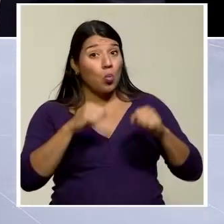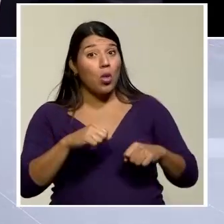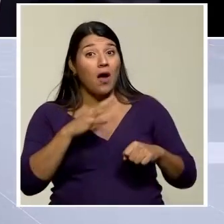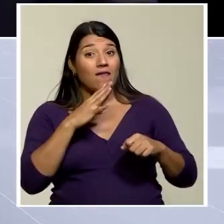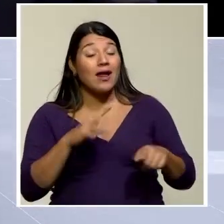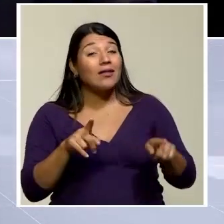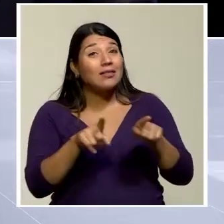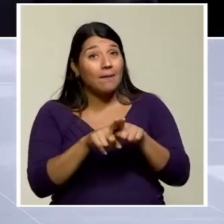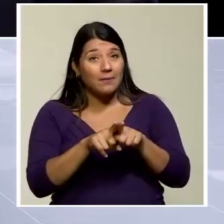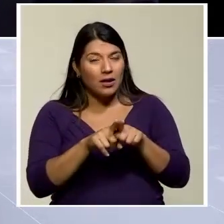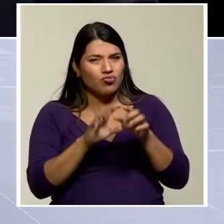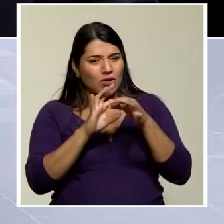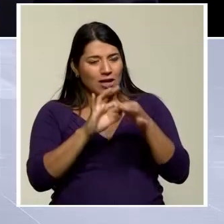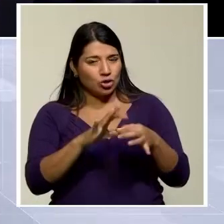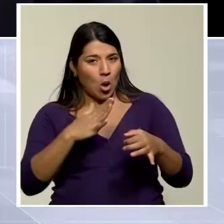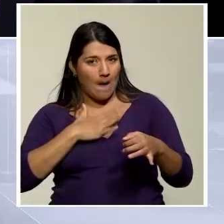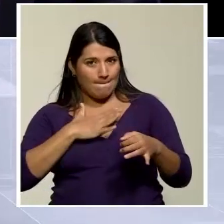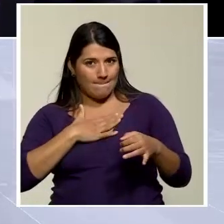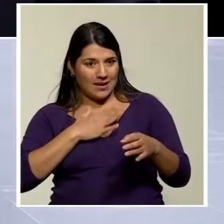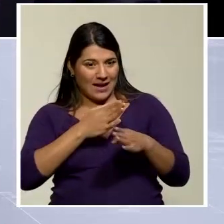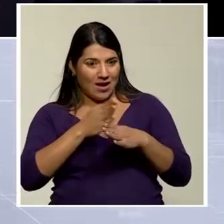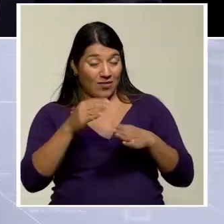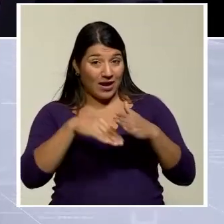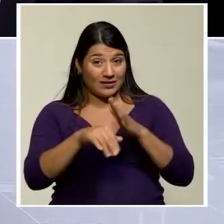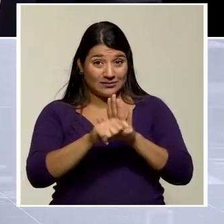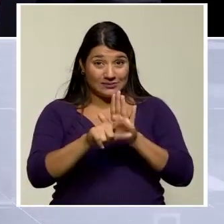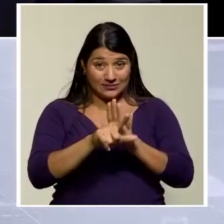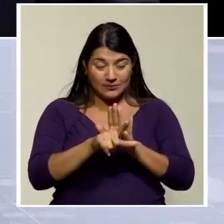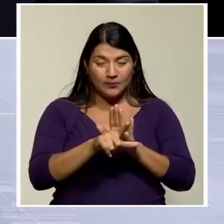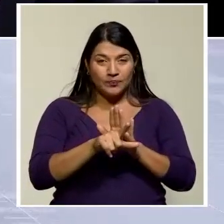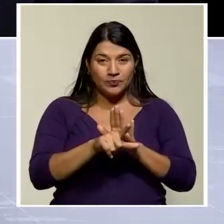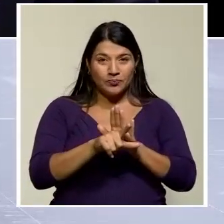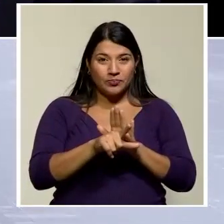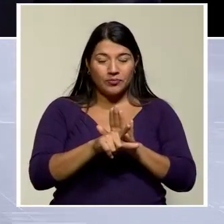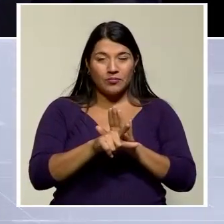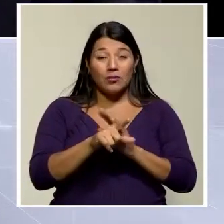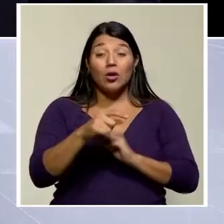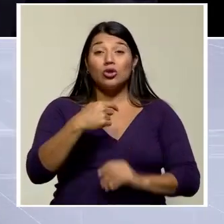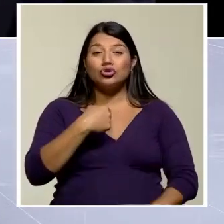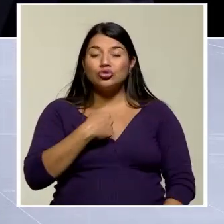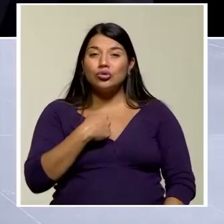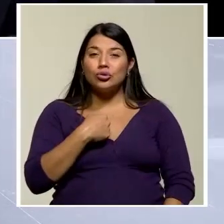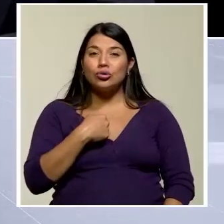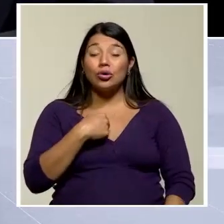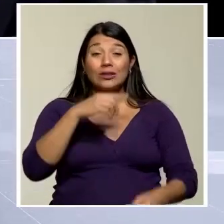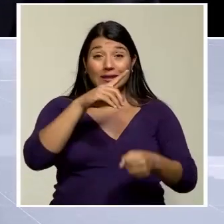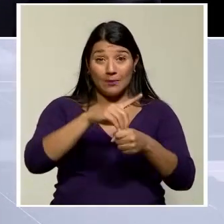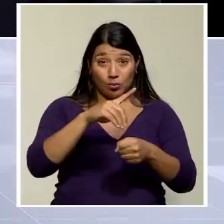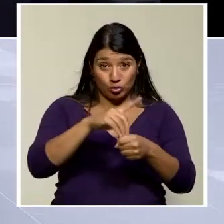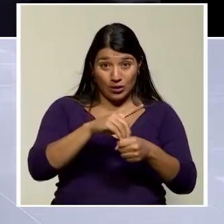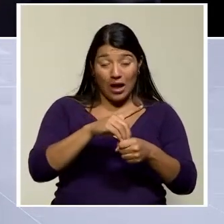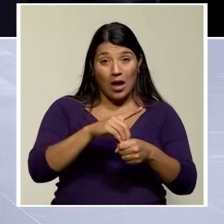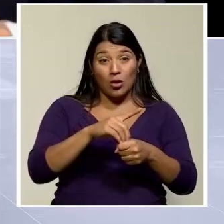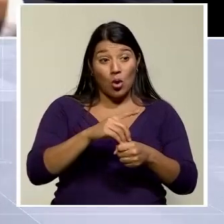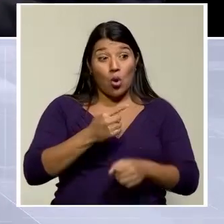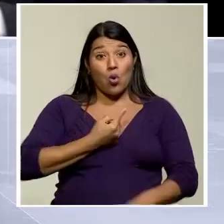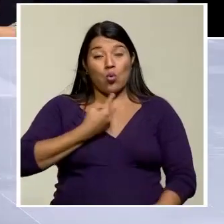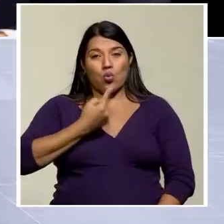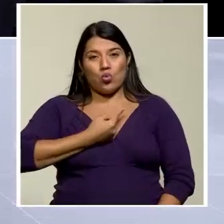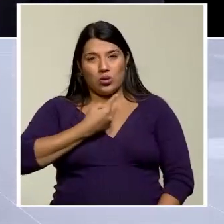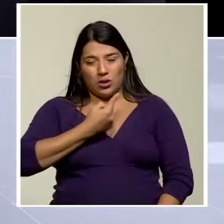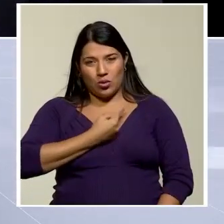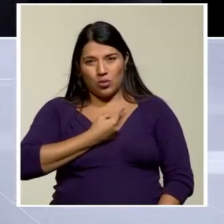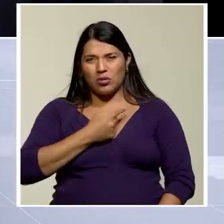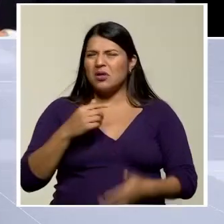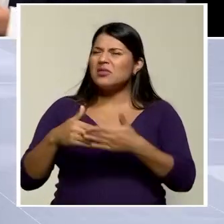también de mi trayectoria en la Asamblea Legislativa, a pesar de que soy diputado unipersonal, el único diputado de mi partido.